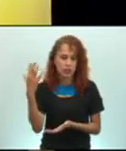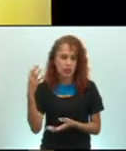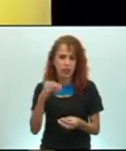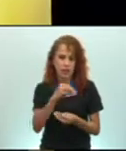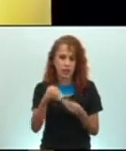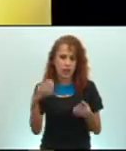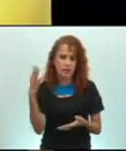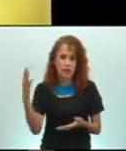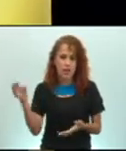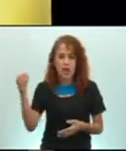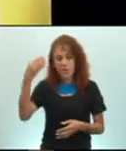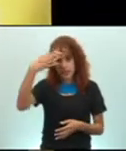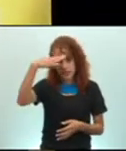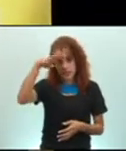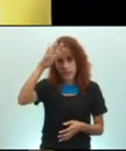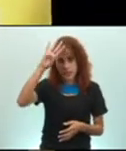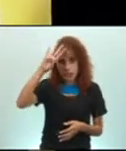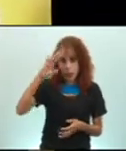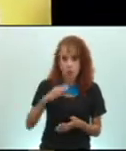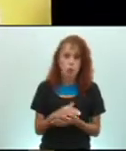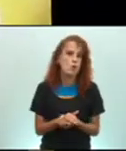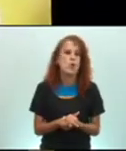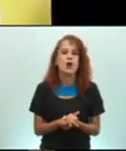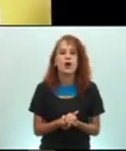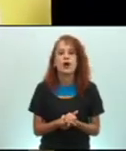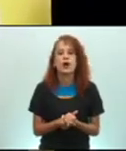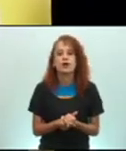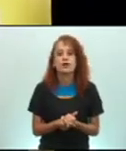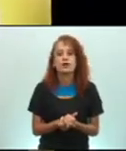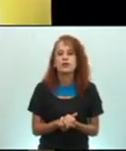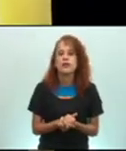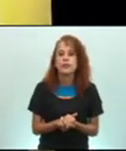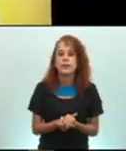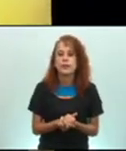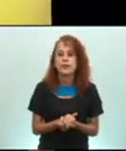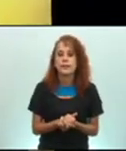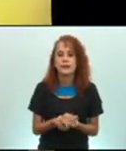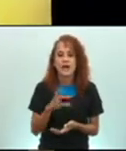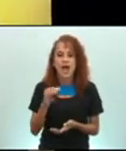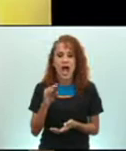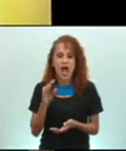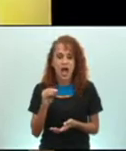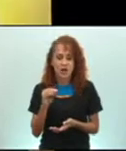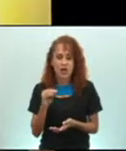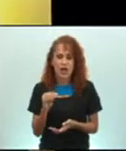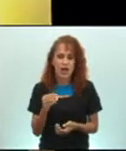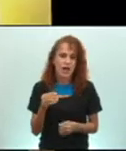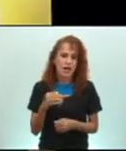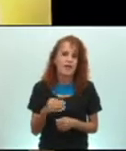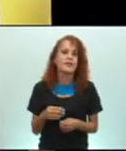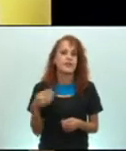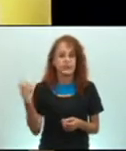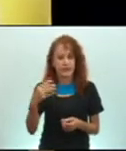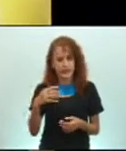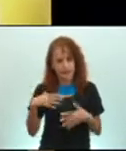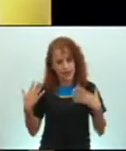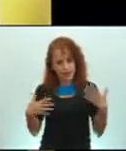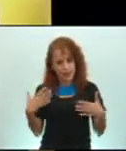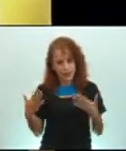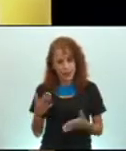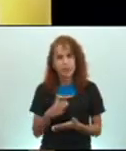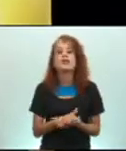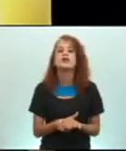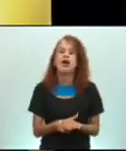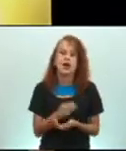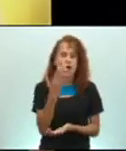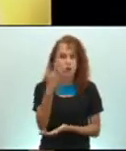fenómenos meteorológicos en nuestro país, las consecuencias para el medio ambiente y por supuesto va a hablar también de la actividad antrópica y de su influencia